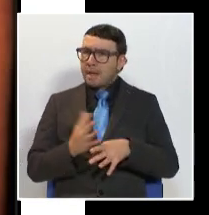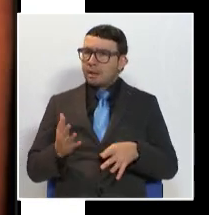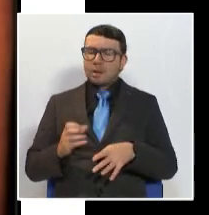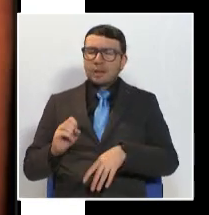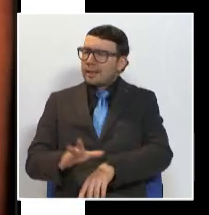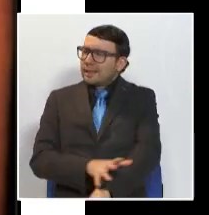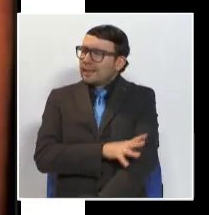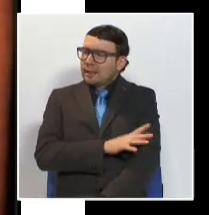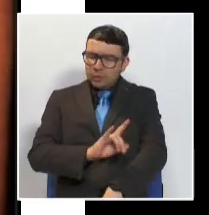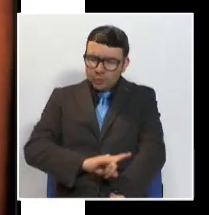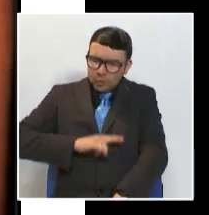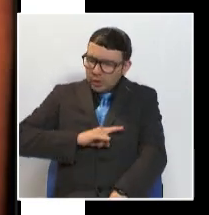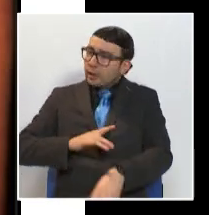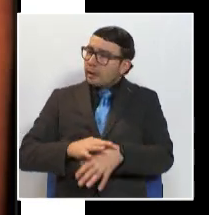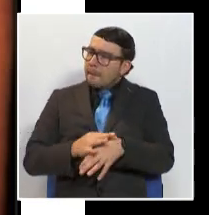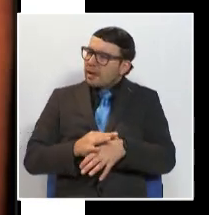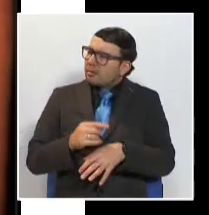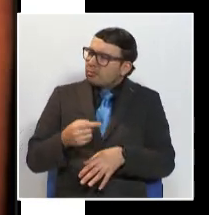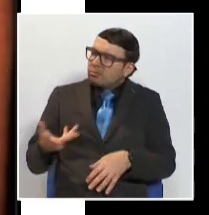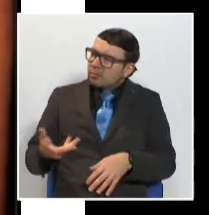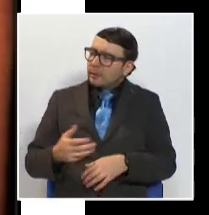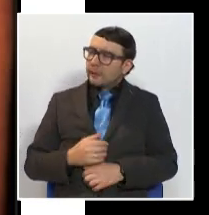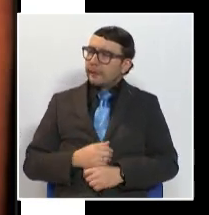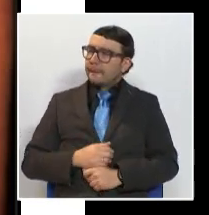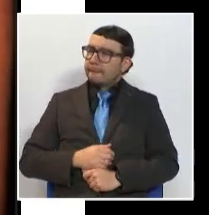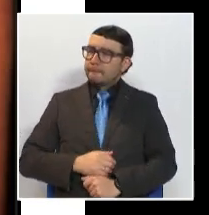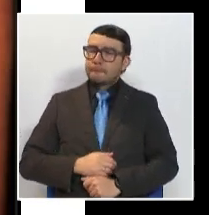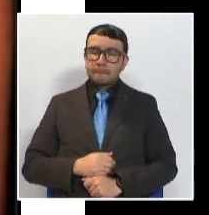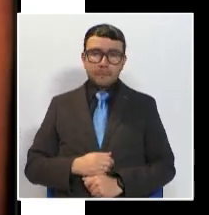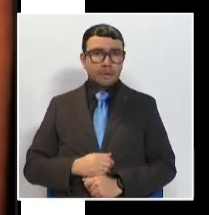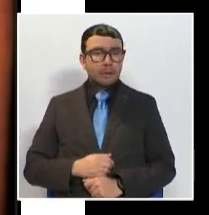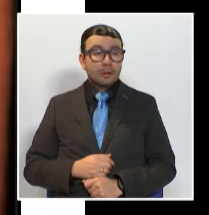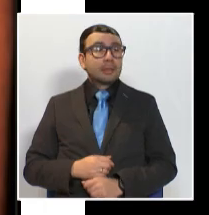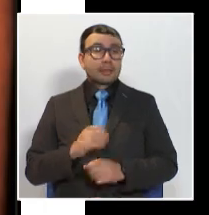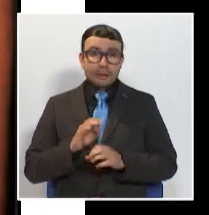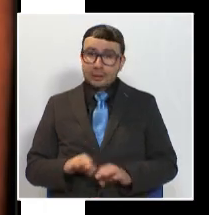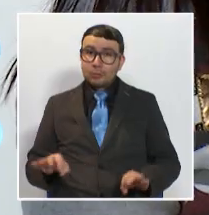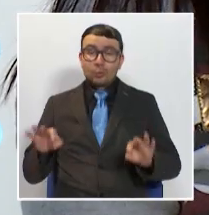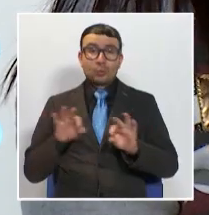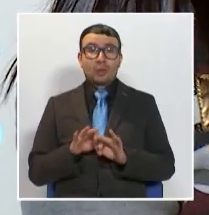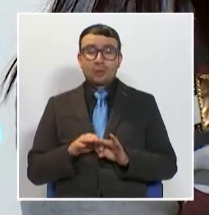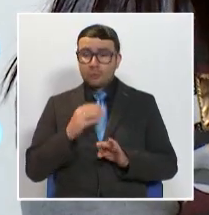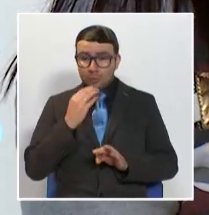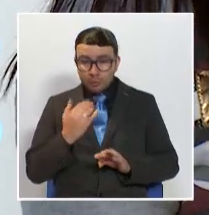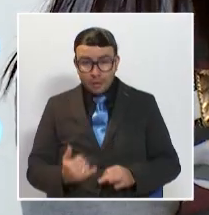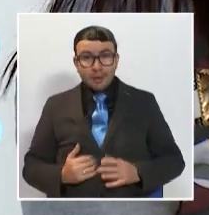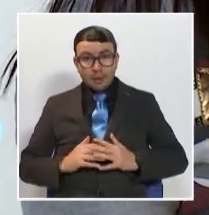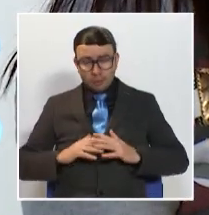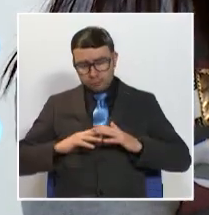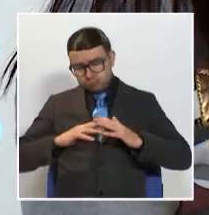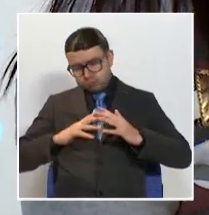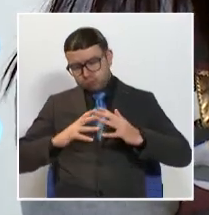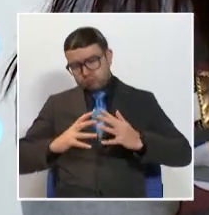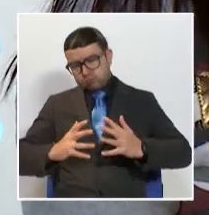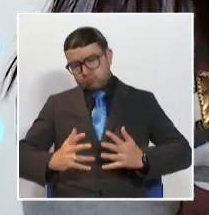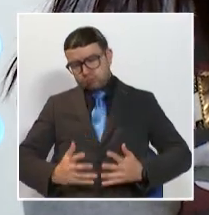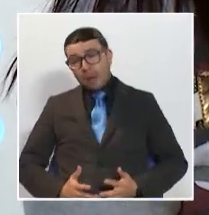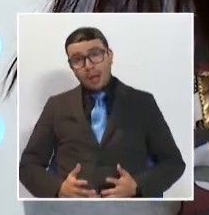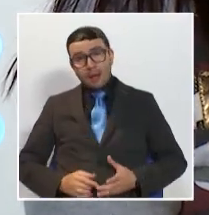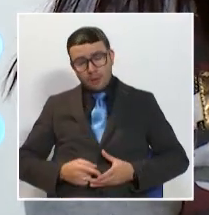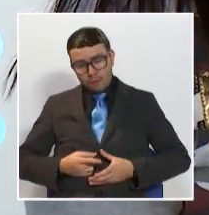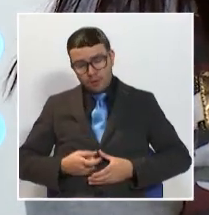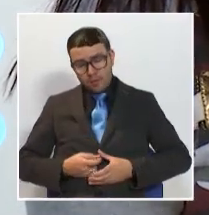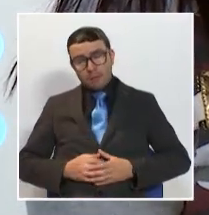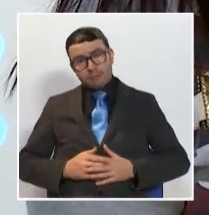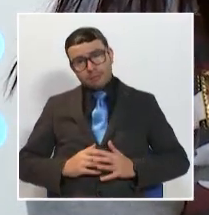emociones con la piel? Así es. Importante, durante el desarrollo embriológico, la piel y el sistema